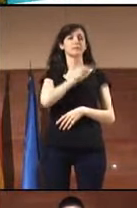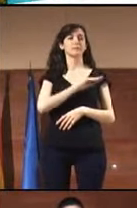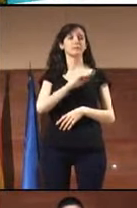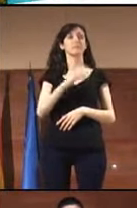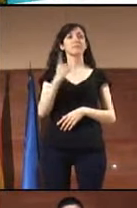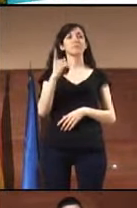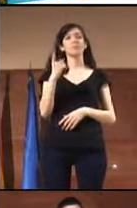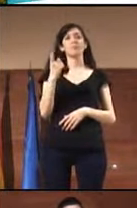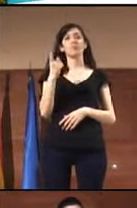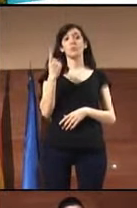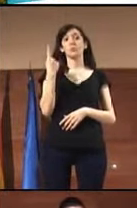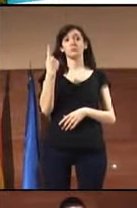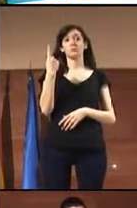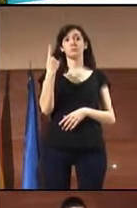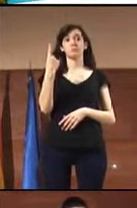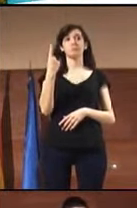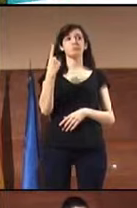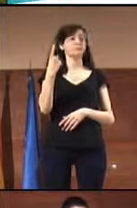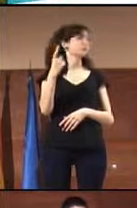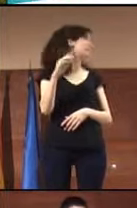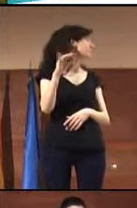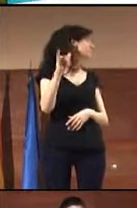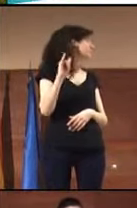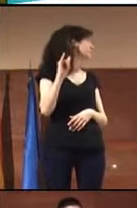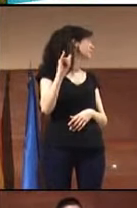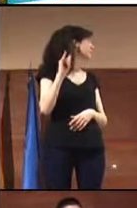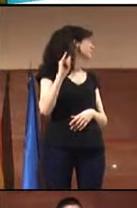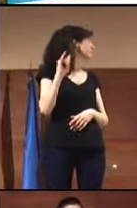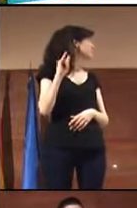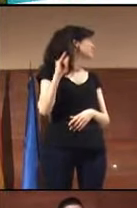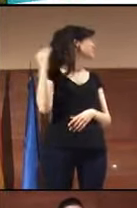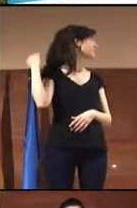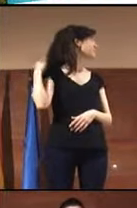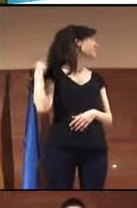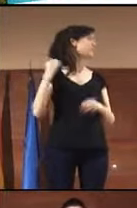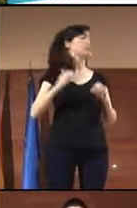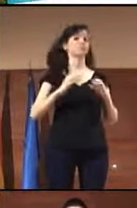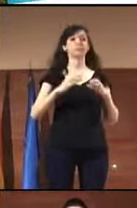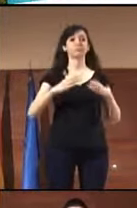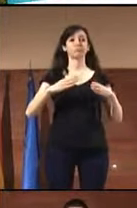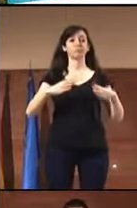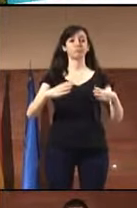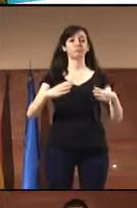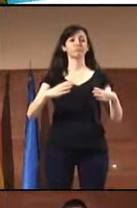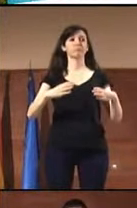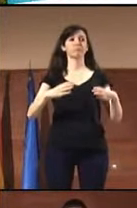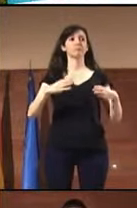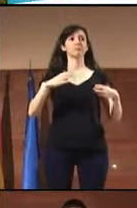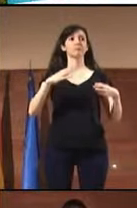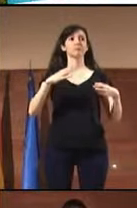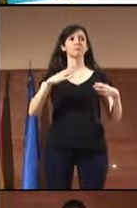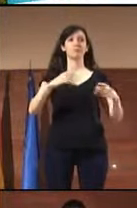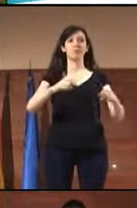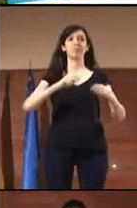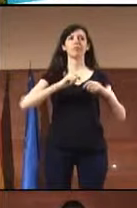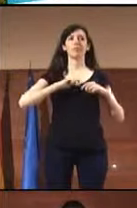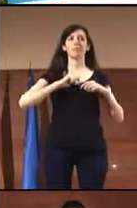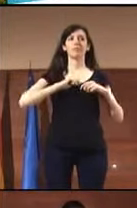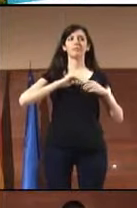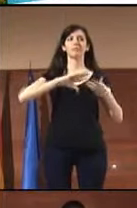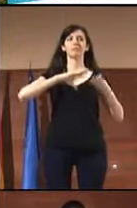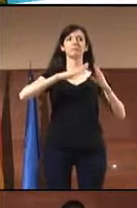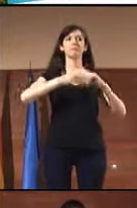Hay uno que tiene un hinchador inflable, o sea, que tiene un respaldo lumbar inflable, que nos va a permitir ajustarnos a las